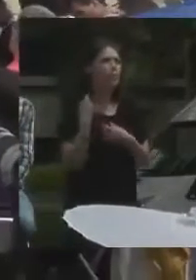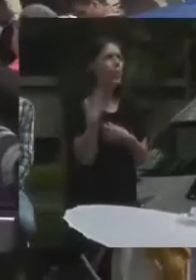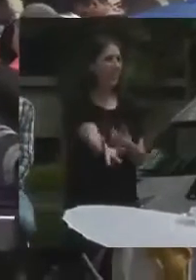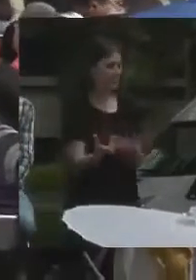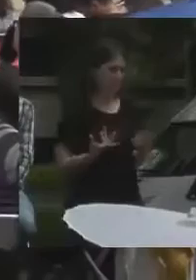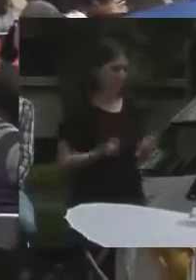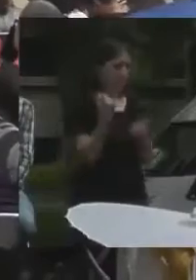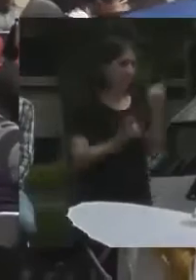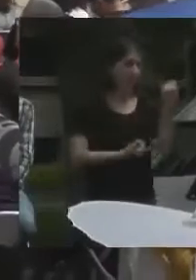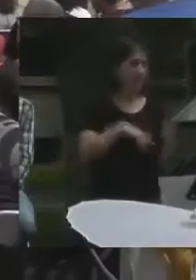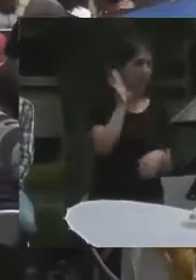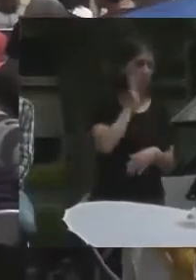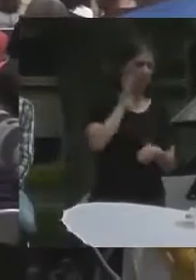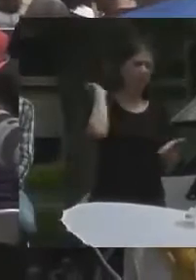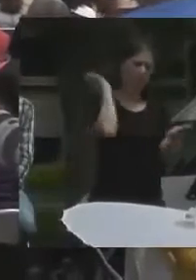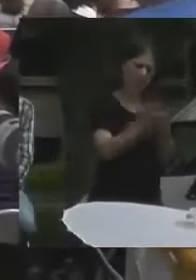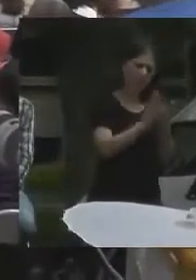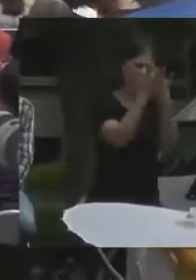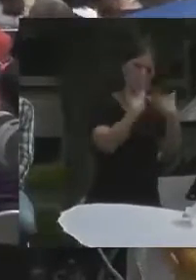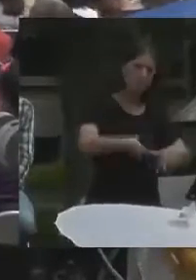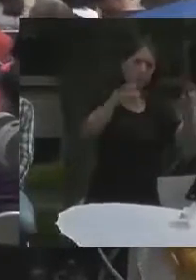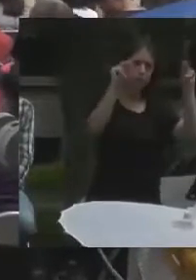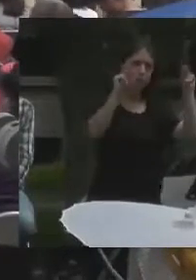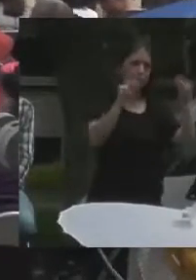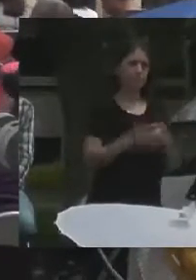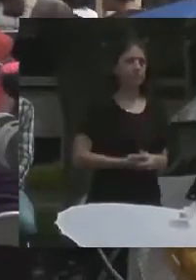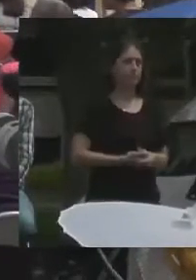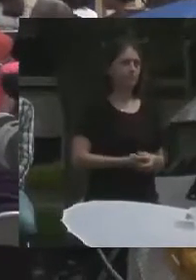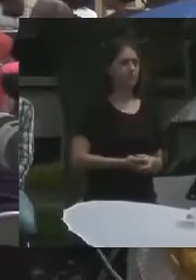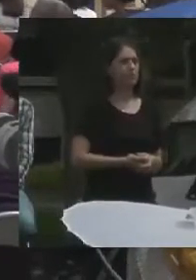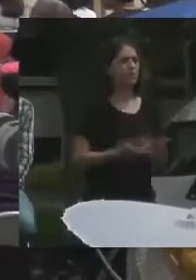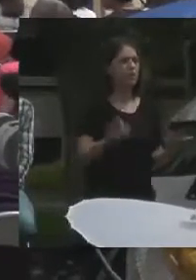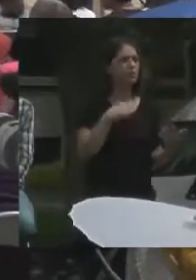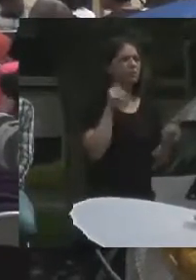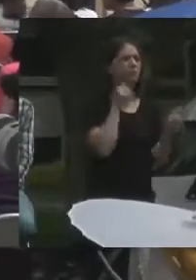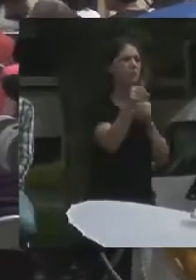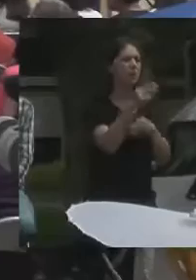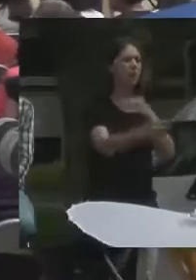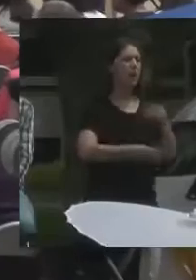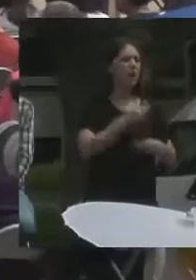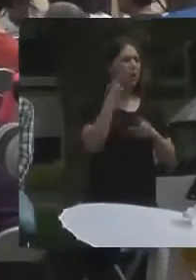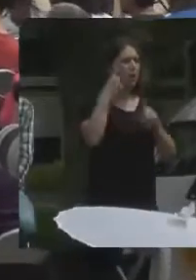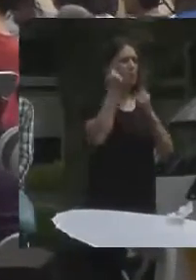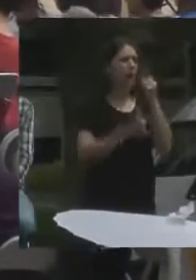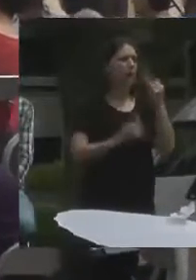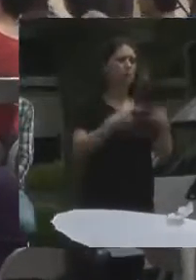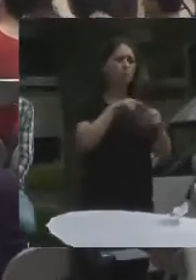facer acabando coa mitad da corrupción? Que máis vamos facer para crear empleo, para acabar co paro?